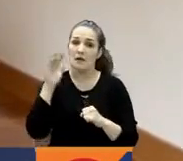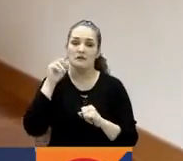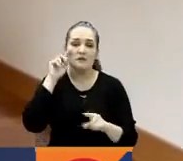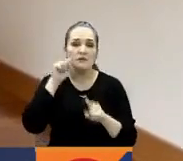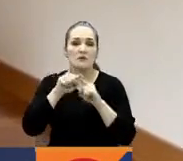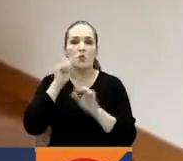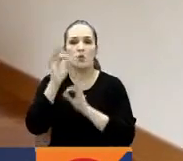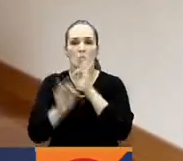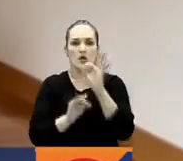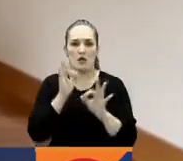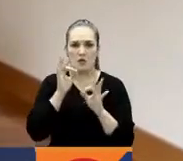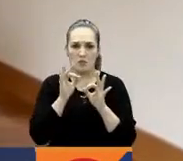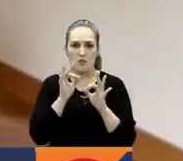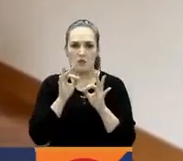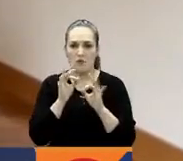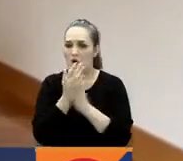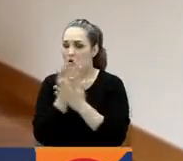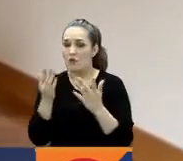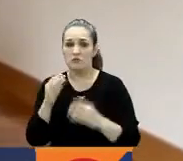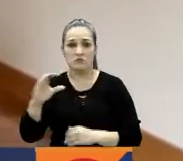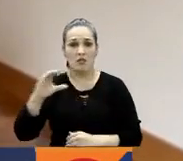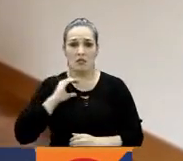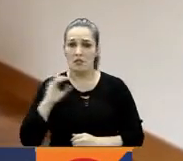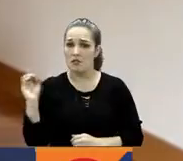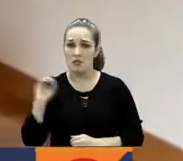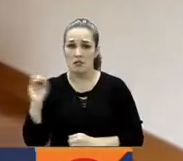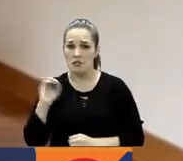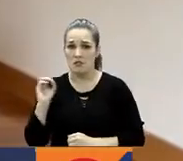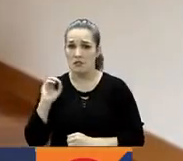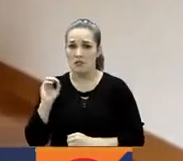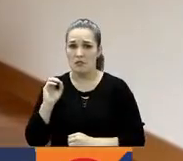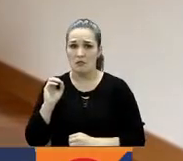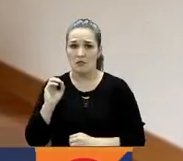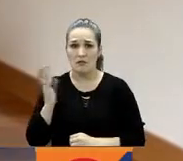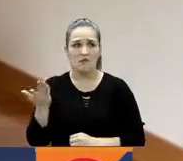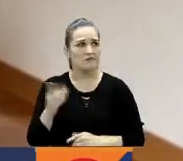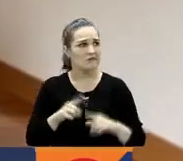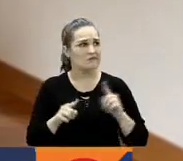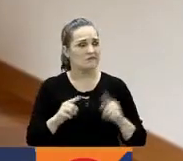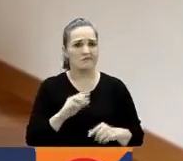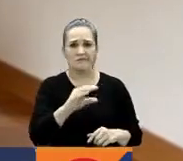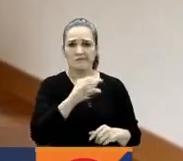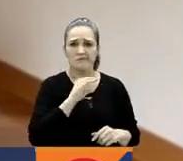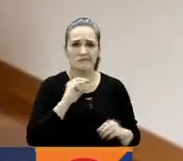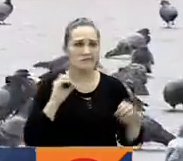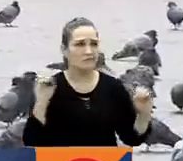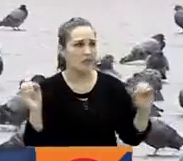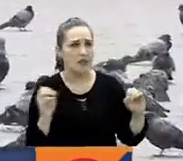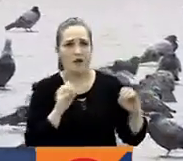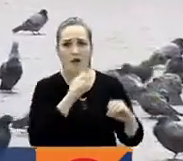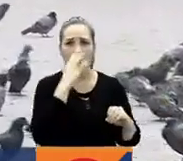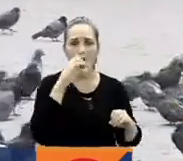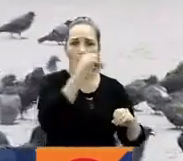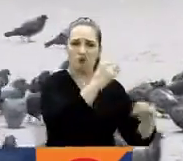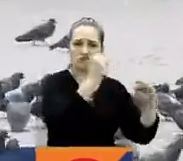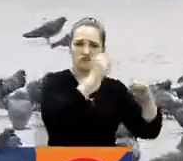cuidado no remunerado, reciben menores oportunidades de empleo y menores salarios en comparación con los hombres.